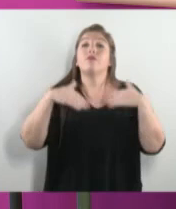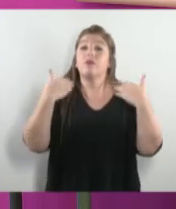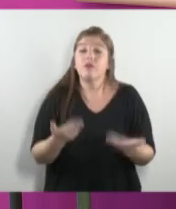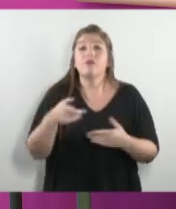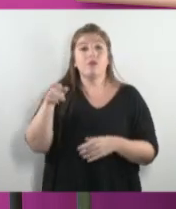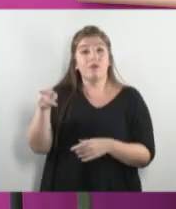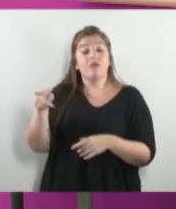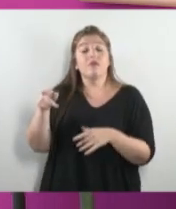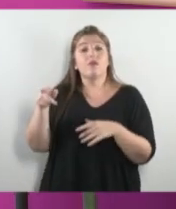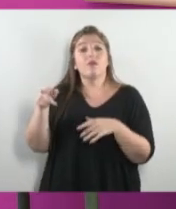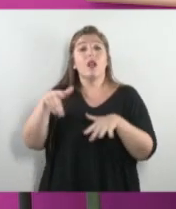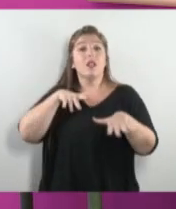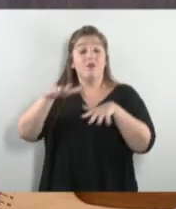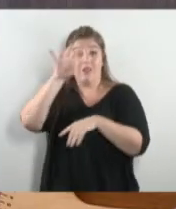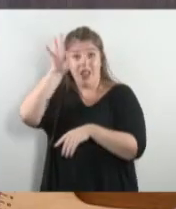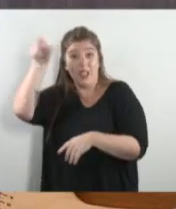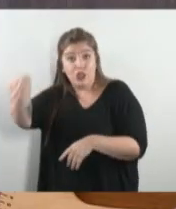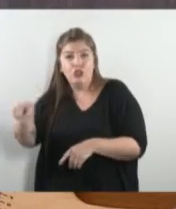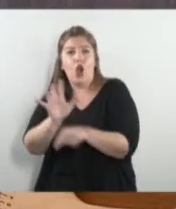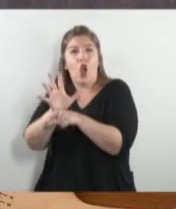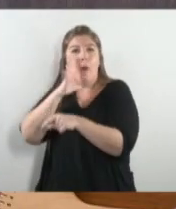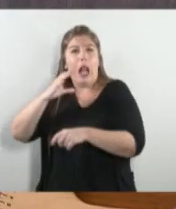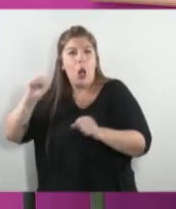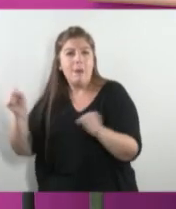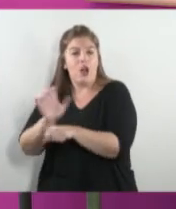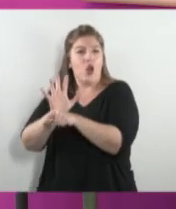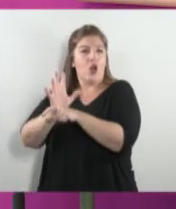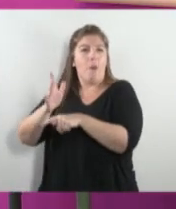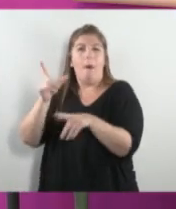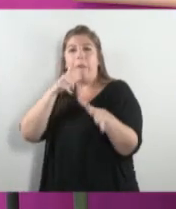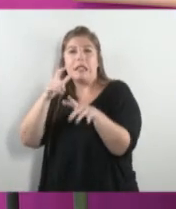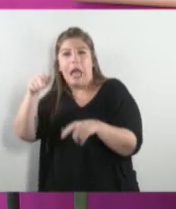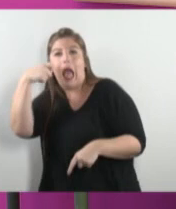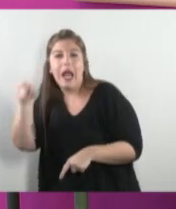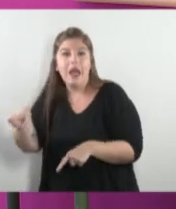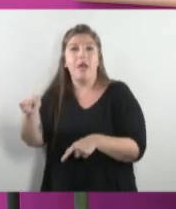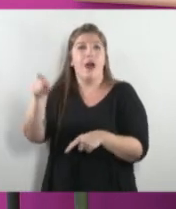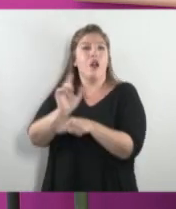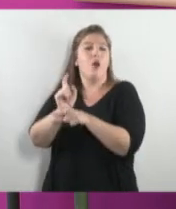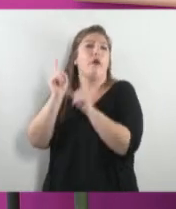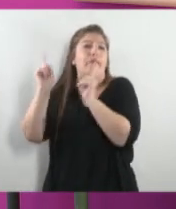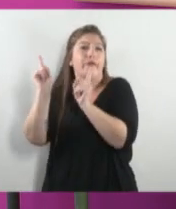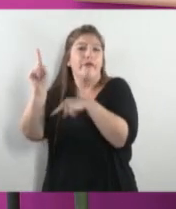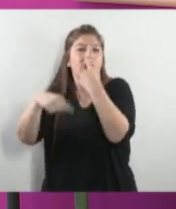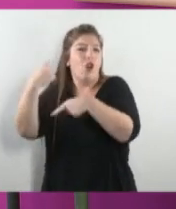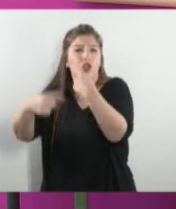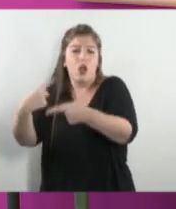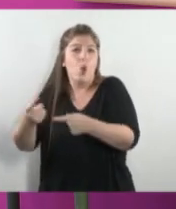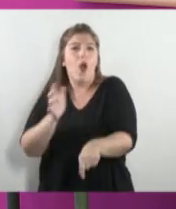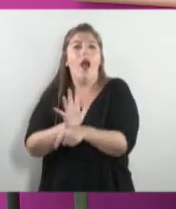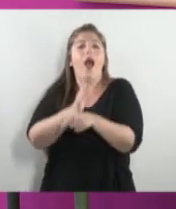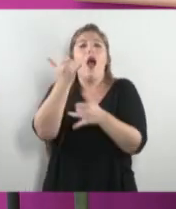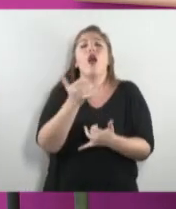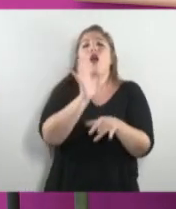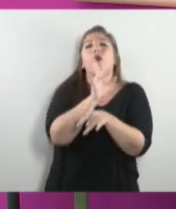esta configuración del indio como lo monstruoso, como lo salvaje, permanece. No hay una crítica, una denuncia